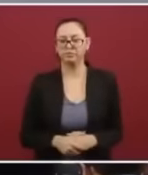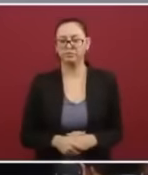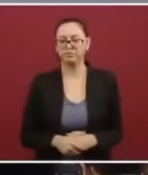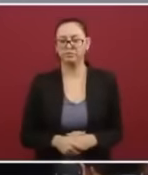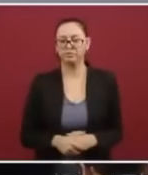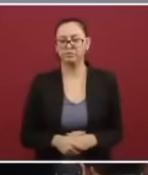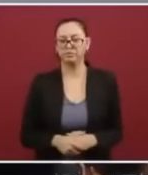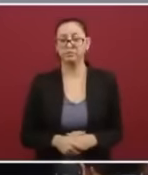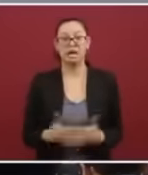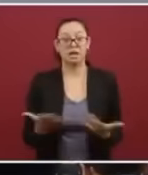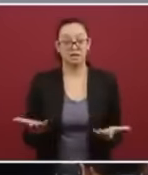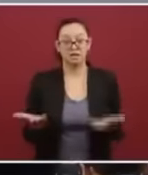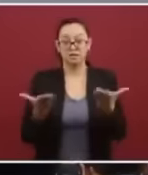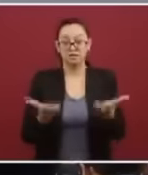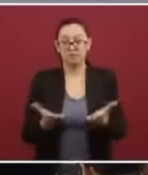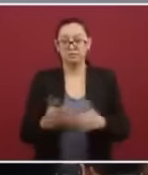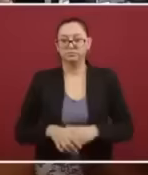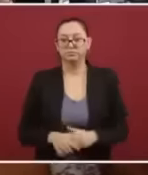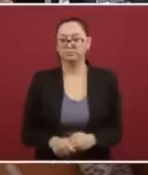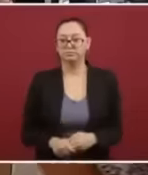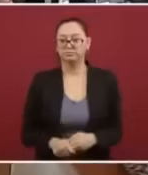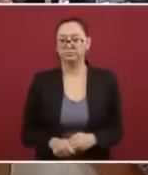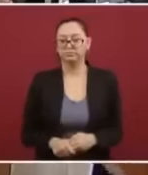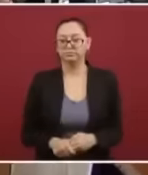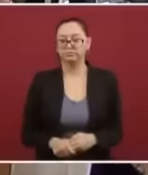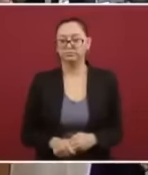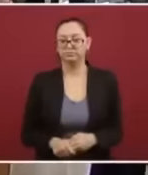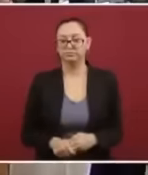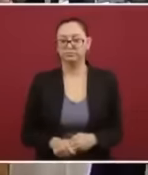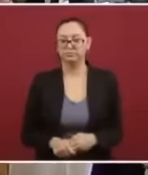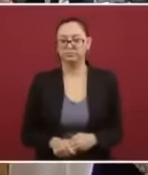Gracias. ¿Alguien más que quiera tomar la palabra?